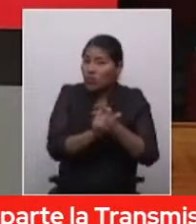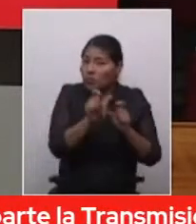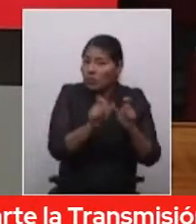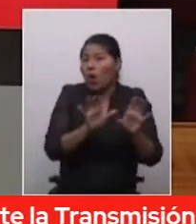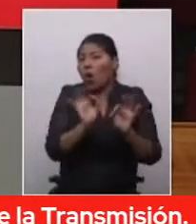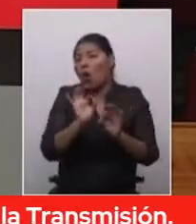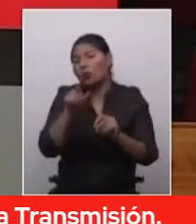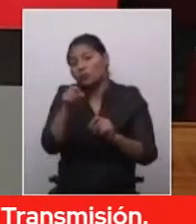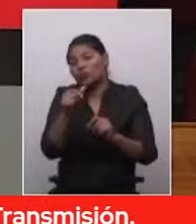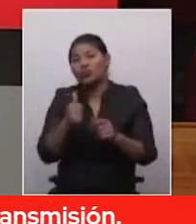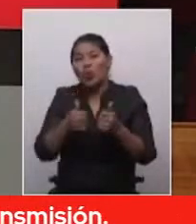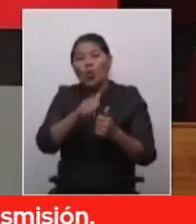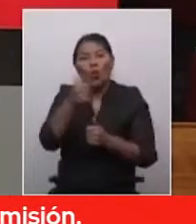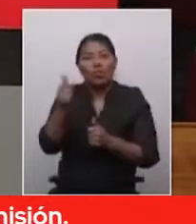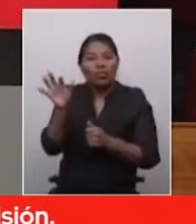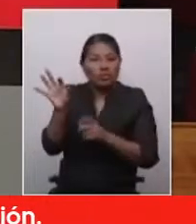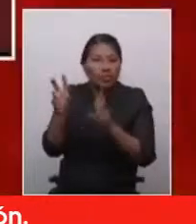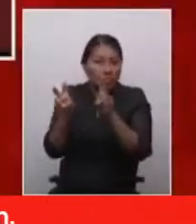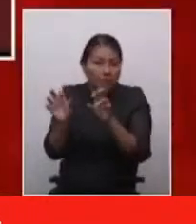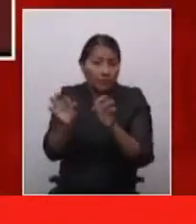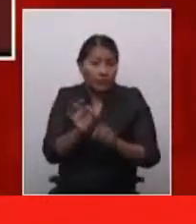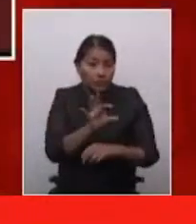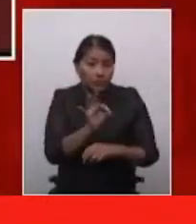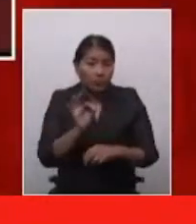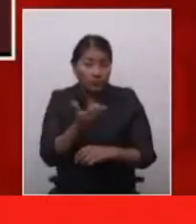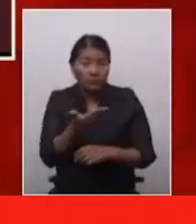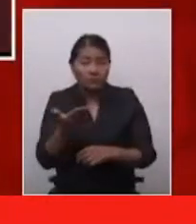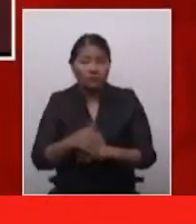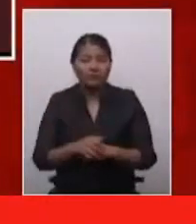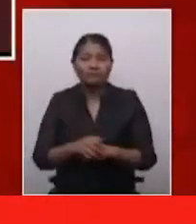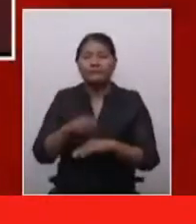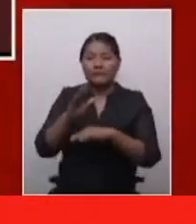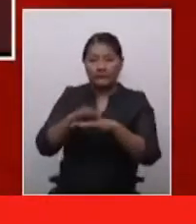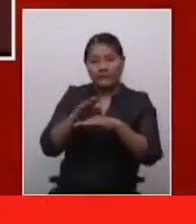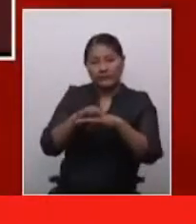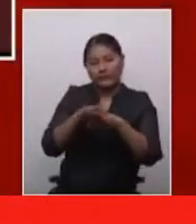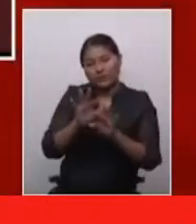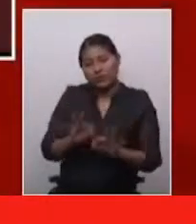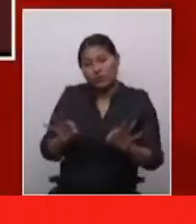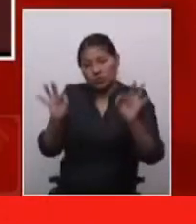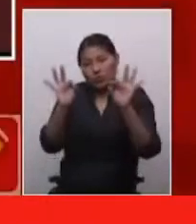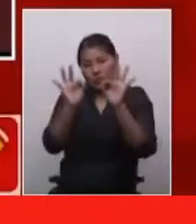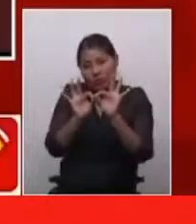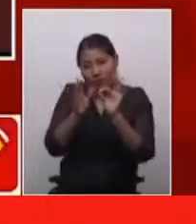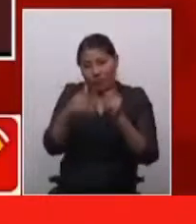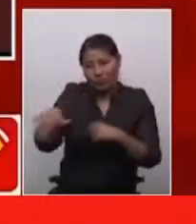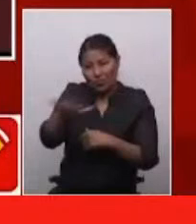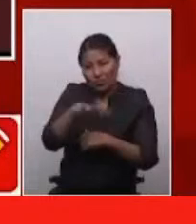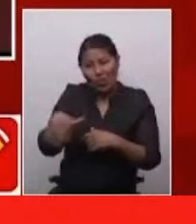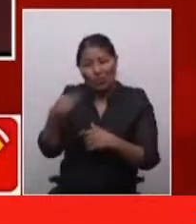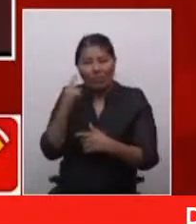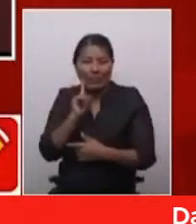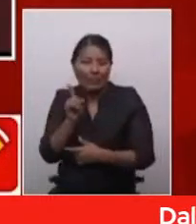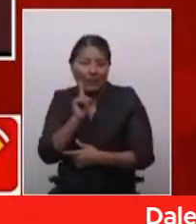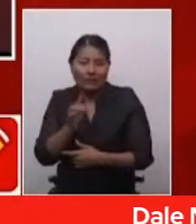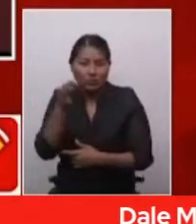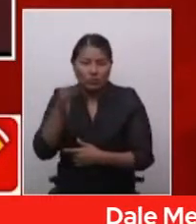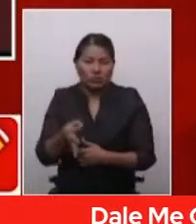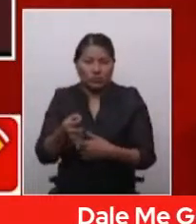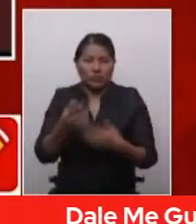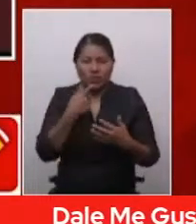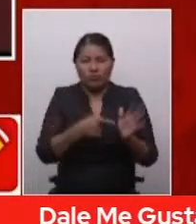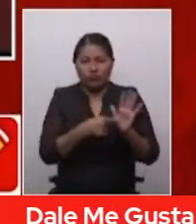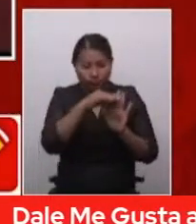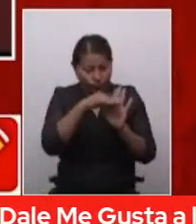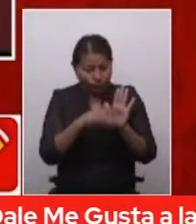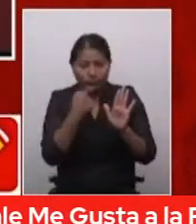elemento adicional que usted quisiera plantear, por favor. Bueno, yo creo que es importante que podamos no mentirle Lima. Lo que se está planteando por parte